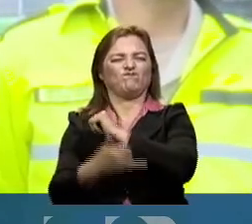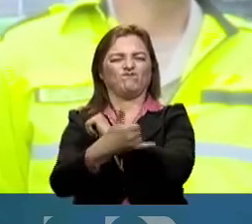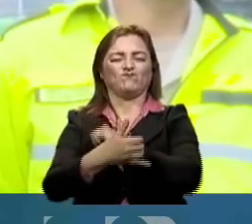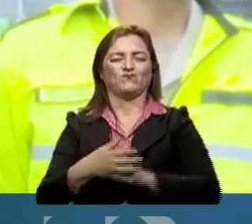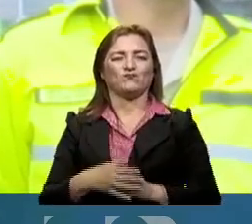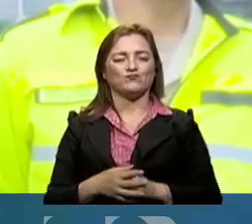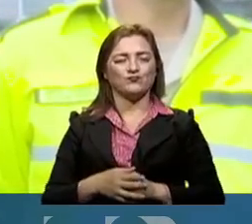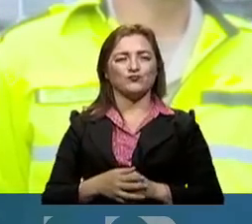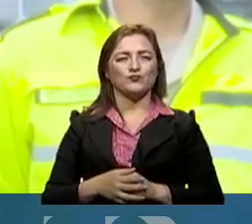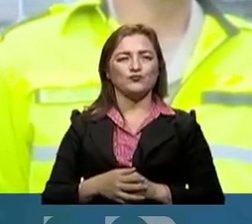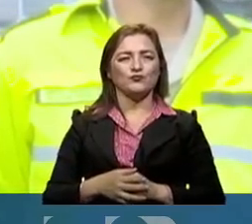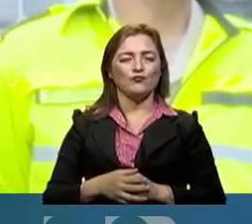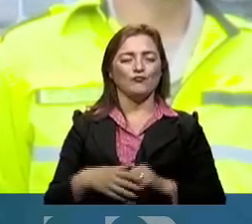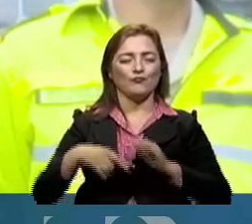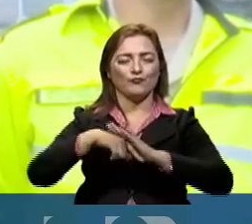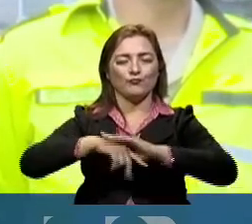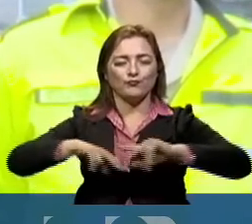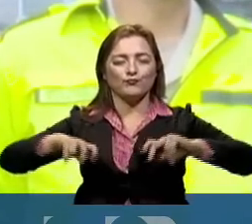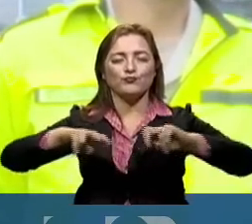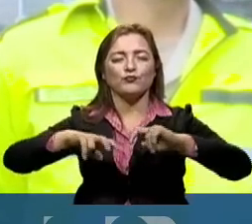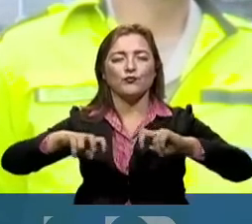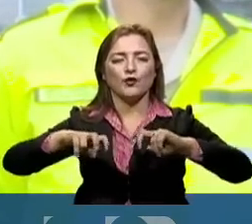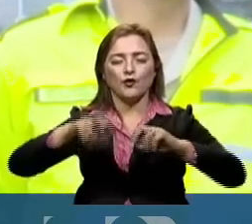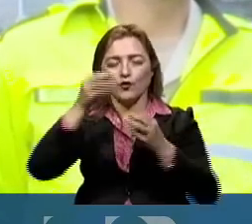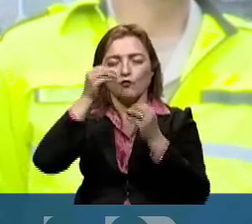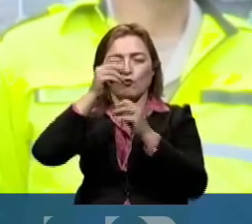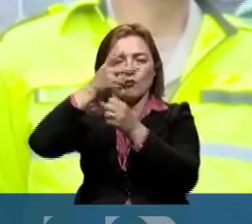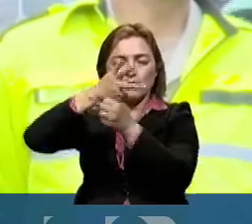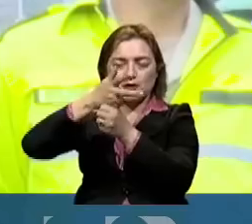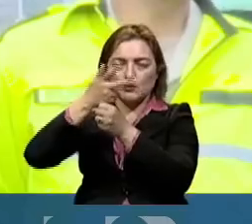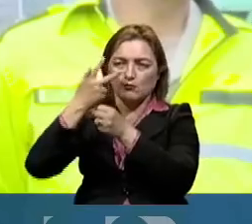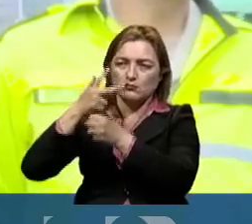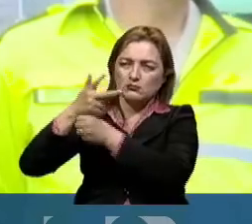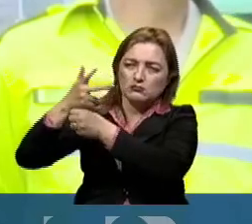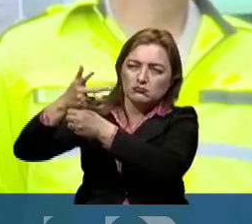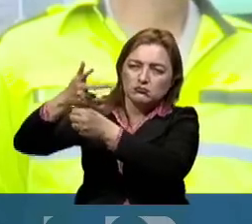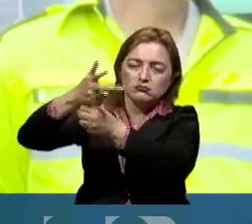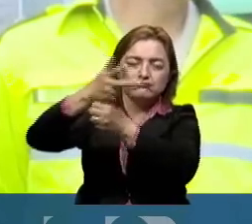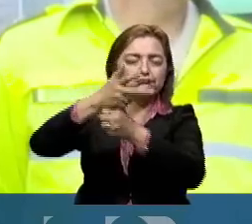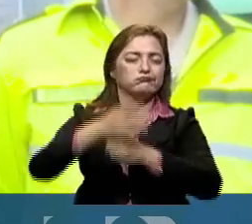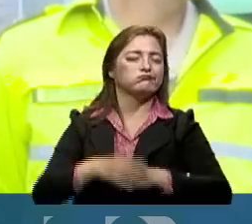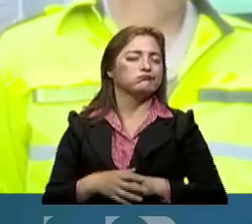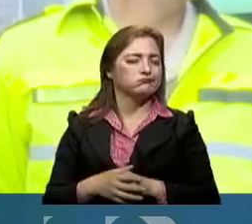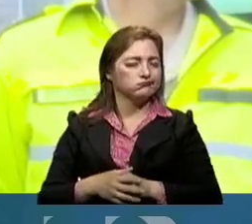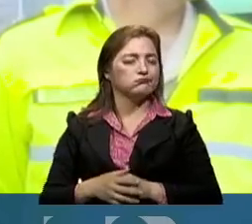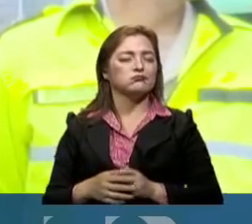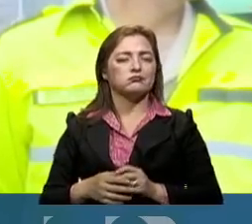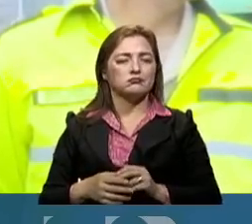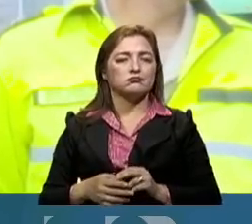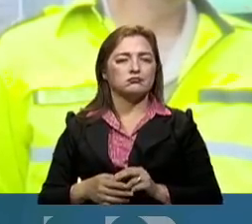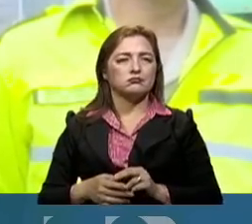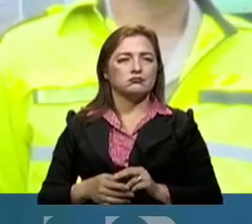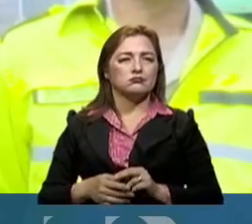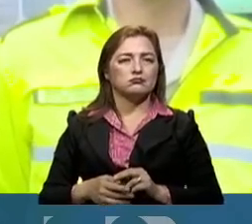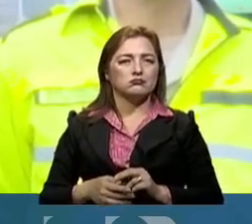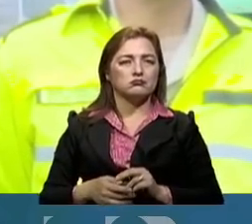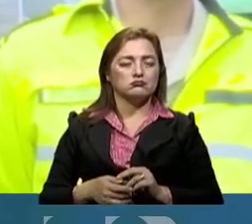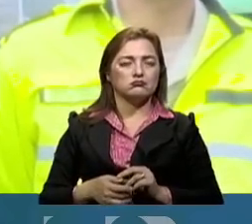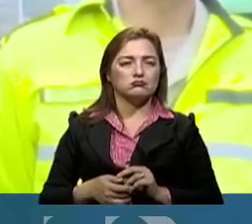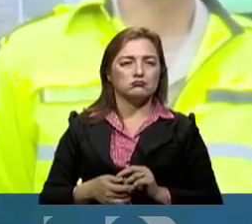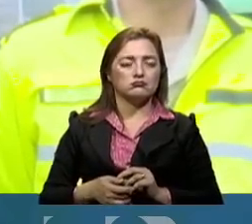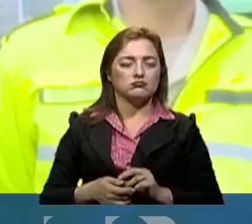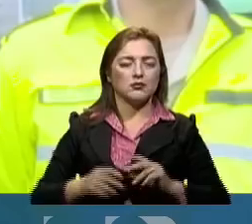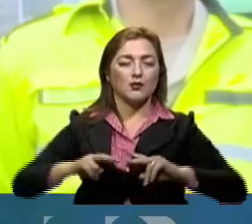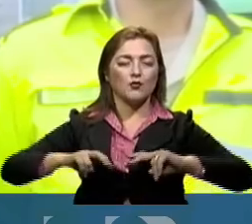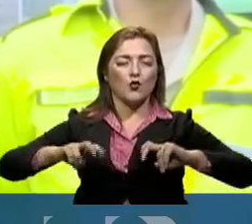unidades investigativas, hicieron el levantamiento de los videos de las cámaras del sector, los cuales están realizando las investigaciones